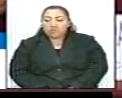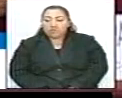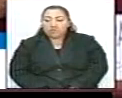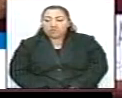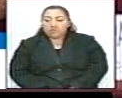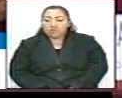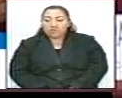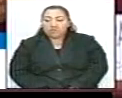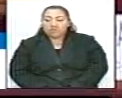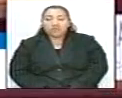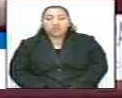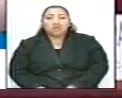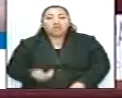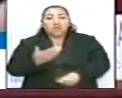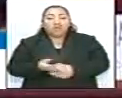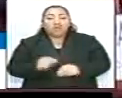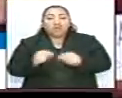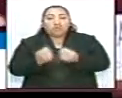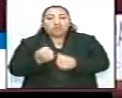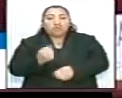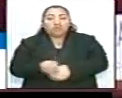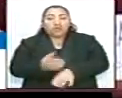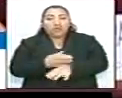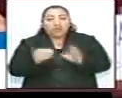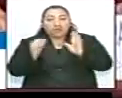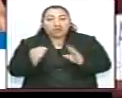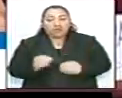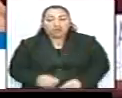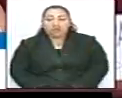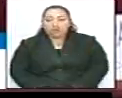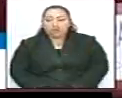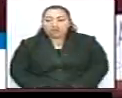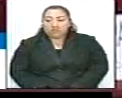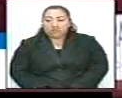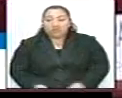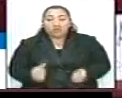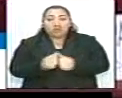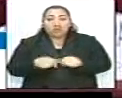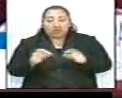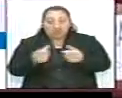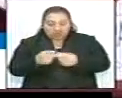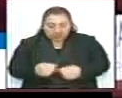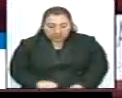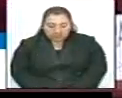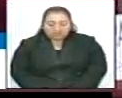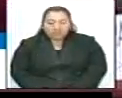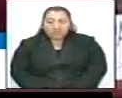de esta propuesta de creación del grupo, esperando que sea atendido y aprobado por la presente comisión.